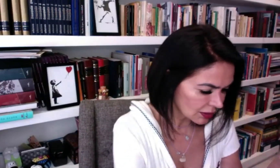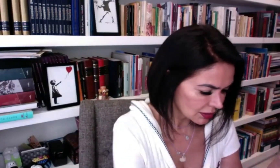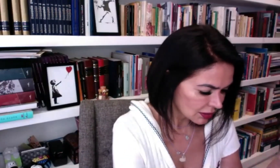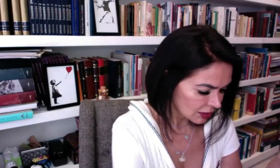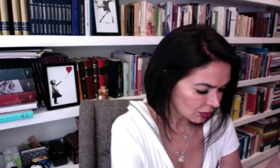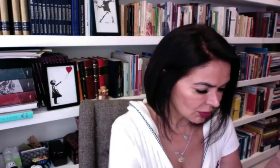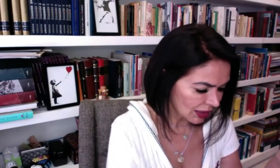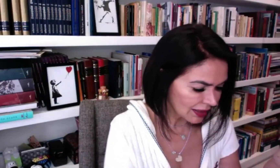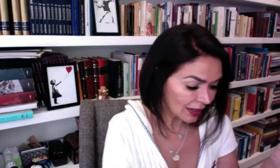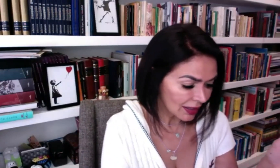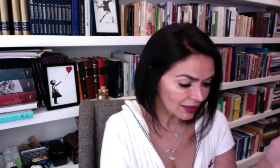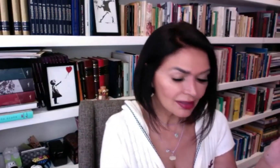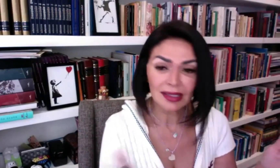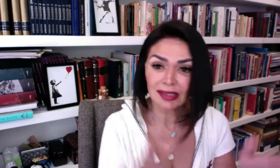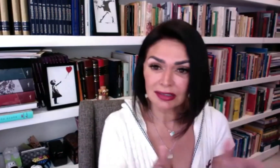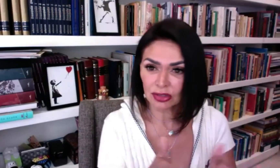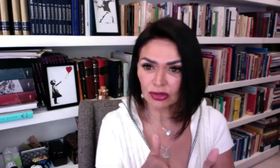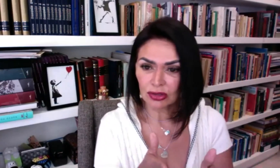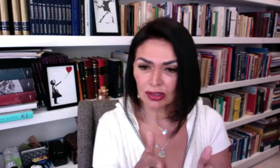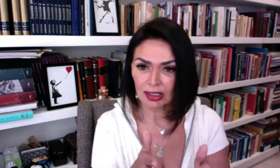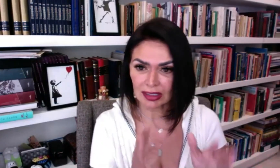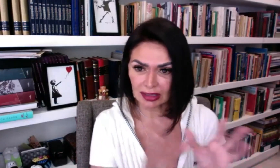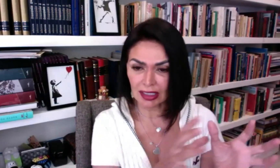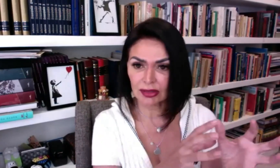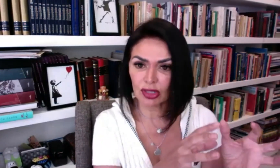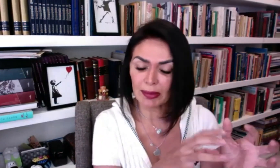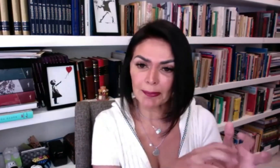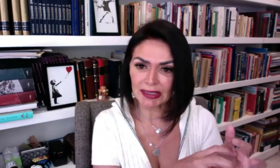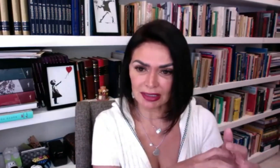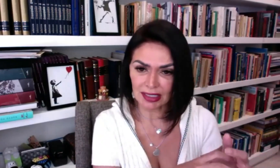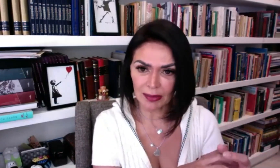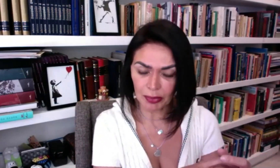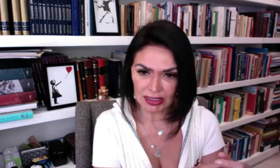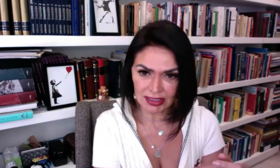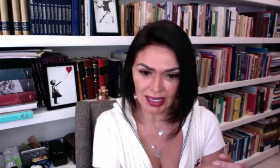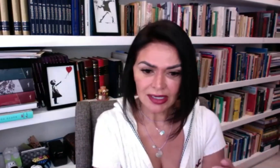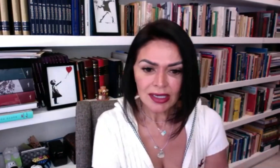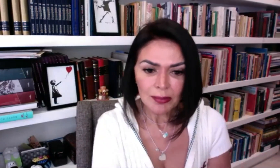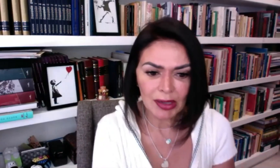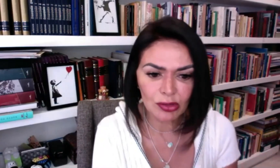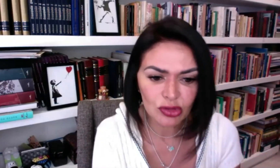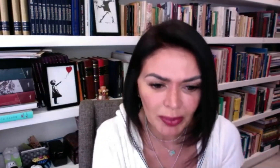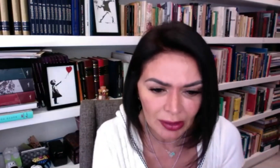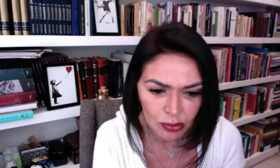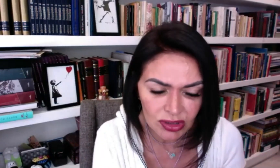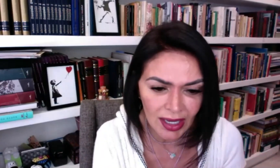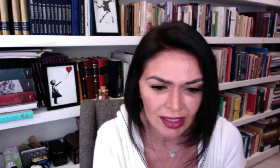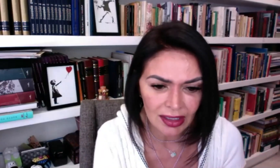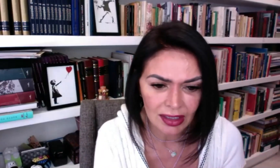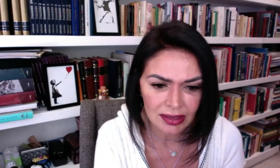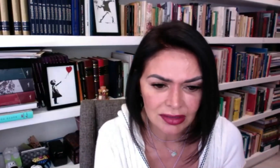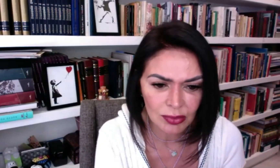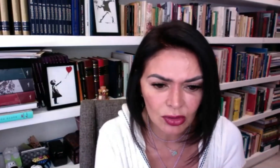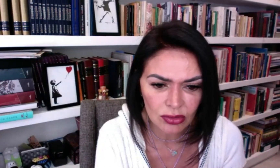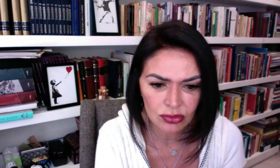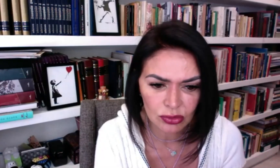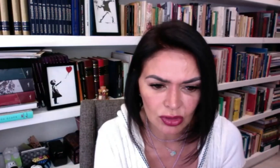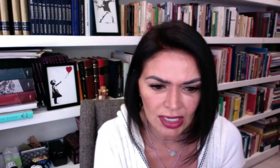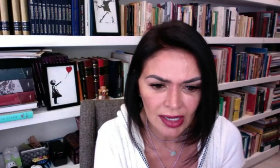así lo justificaría, ¿no? Digamos, Ok. escalando de acuerdo al nivel de Maestro,